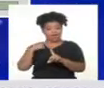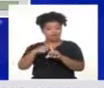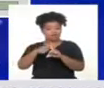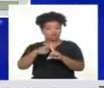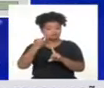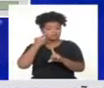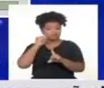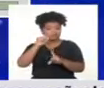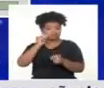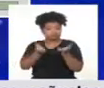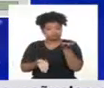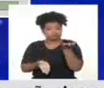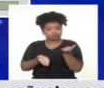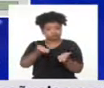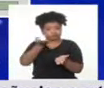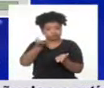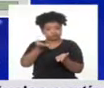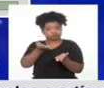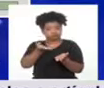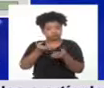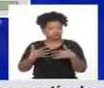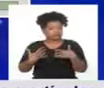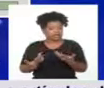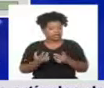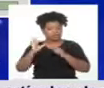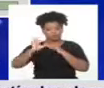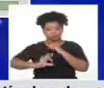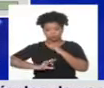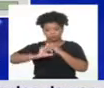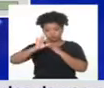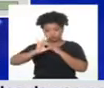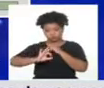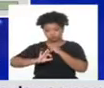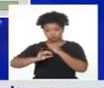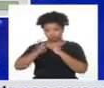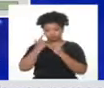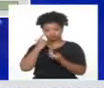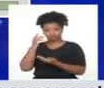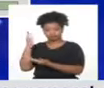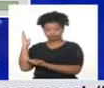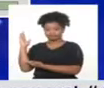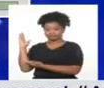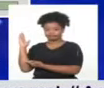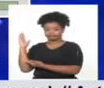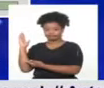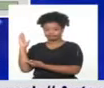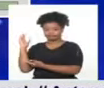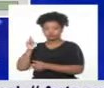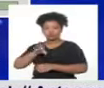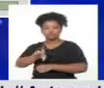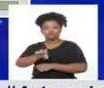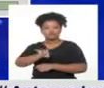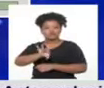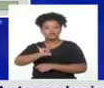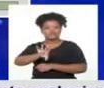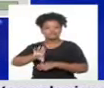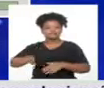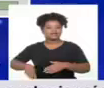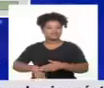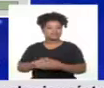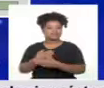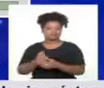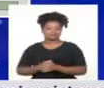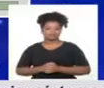incidencia de casos confirmados por 100.000 habitantes en los últimos 15 días, a